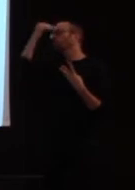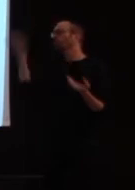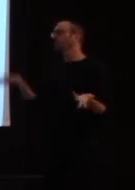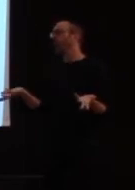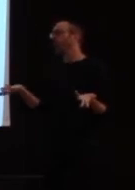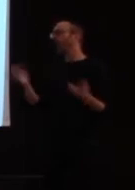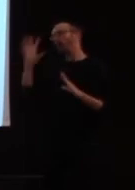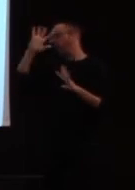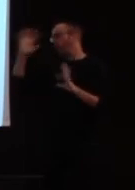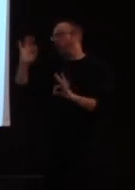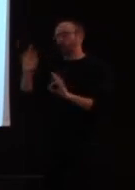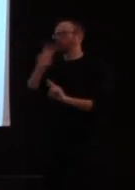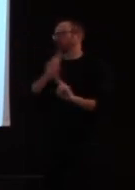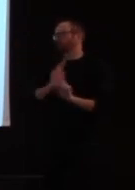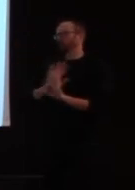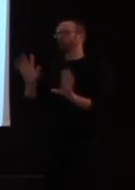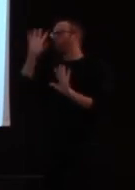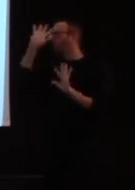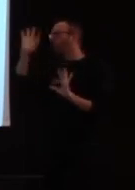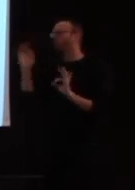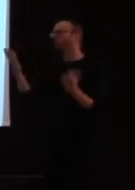A ver, ¿sentido común? ¿Qué?